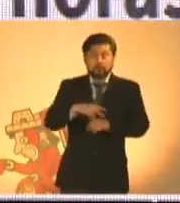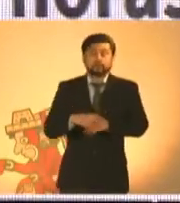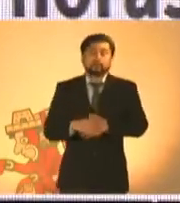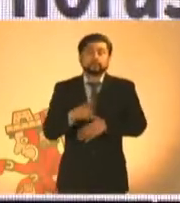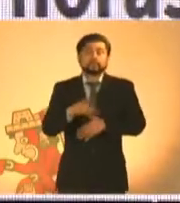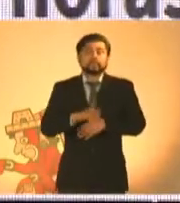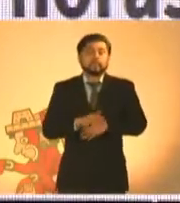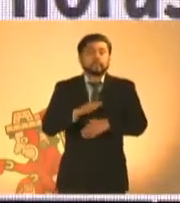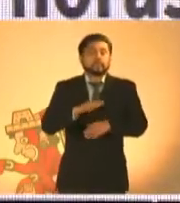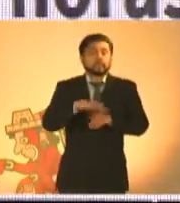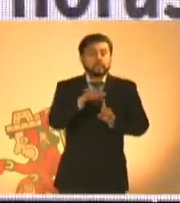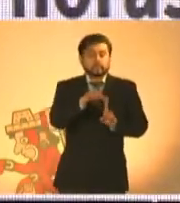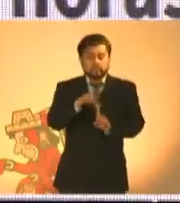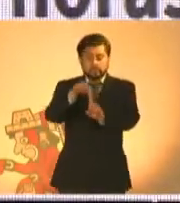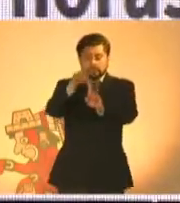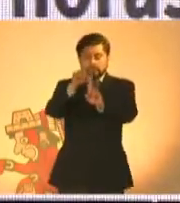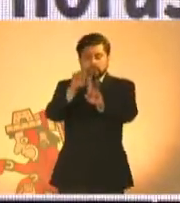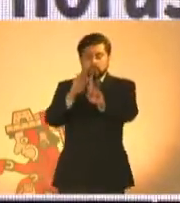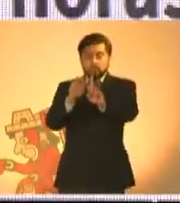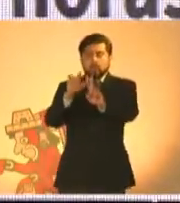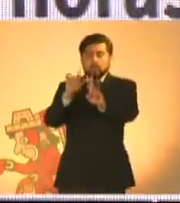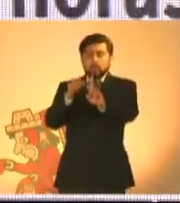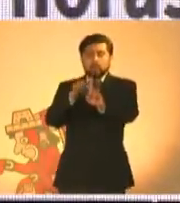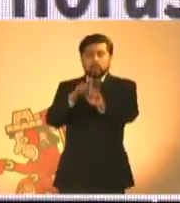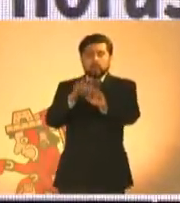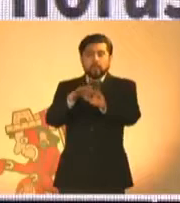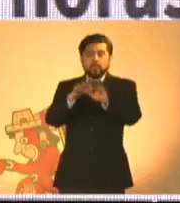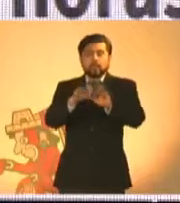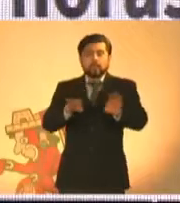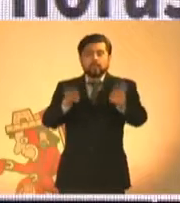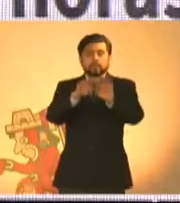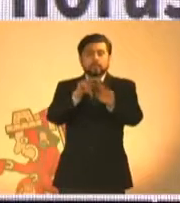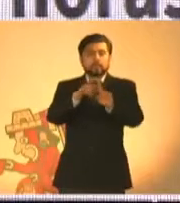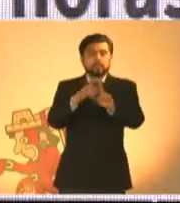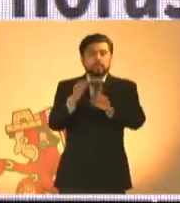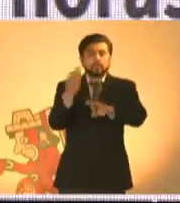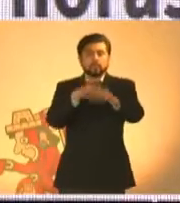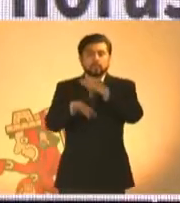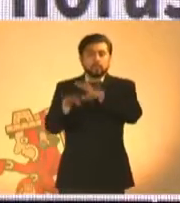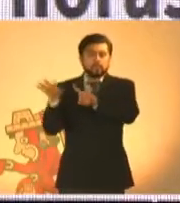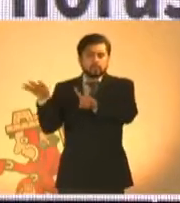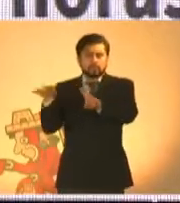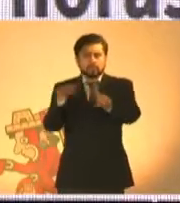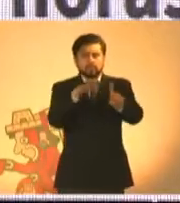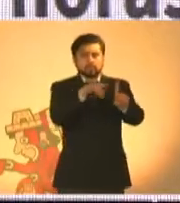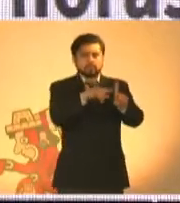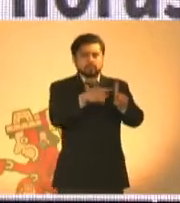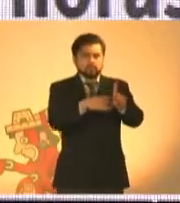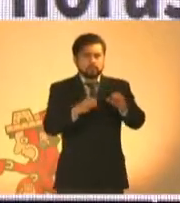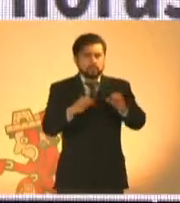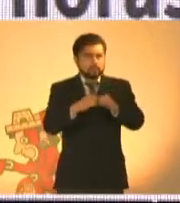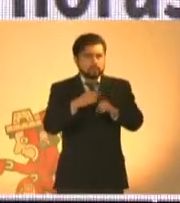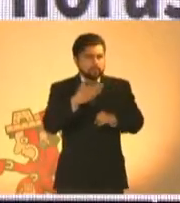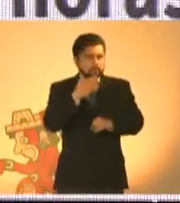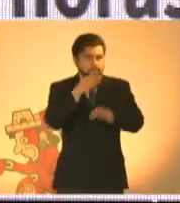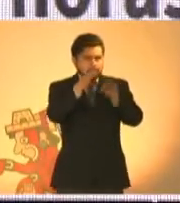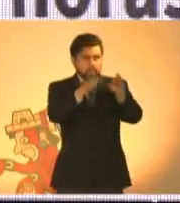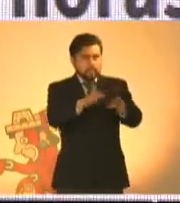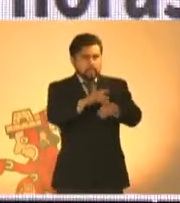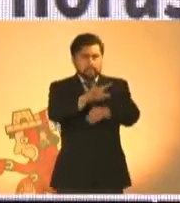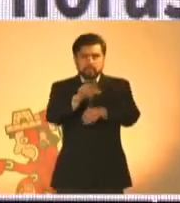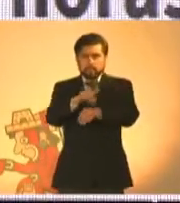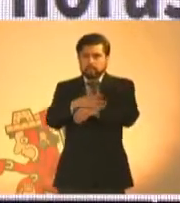la figura de bolívar está en el centro se vuelve acto público oficial y después de eso la